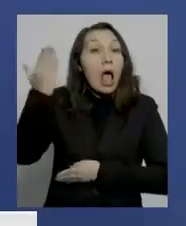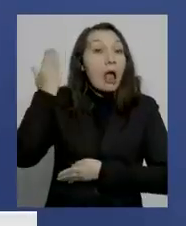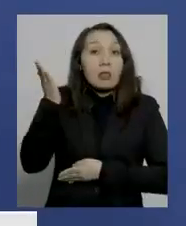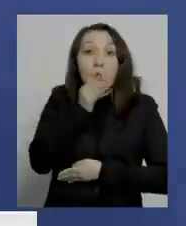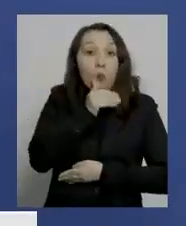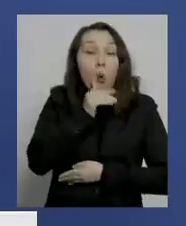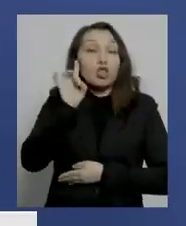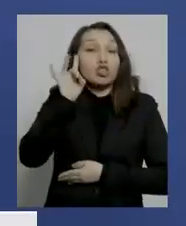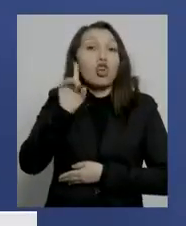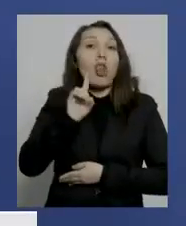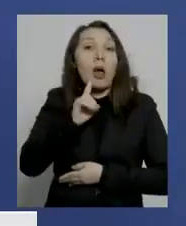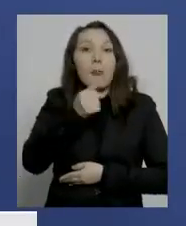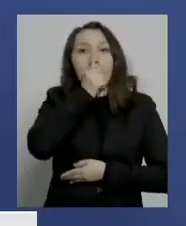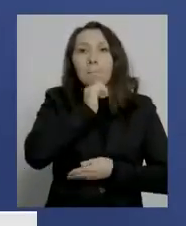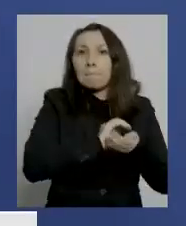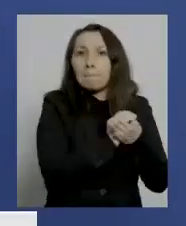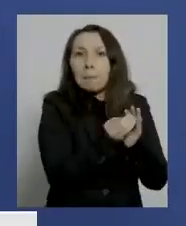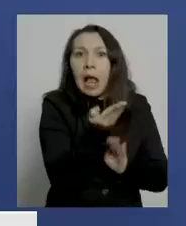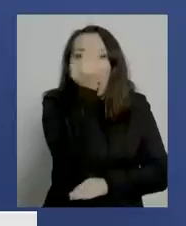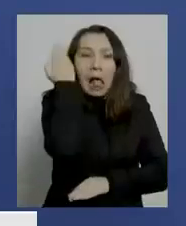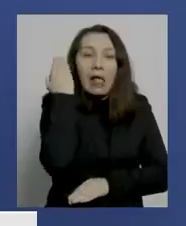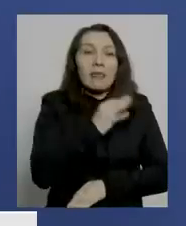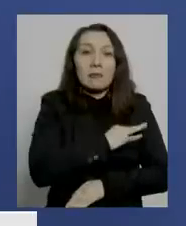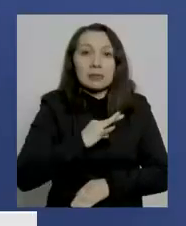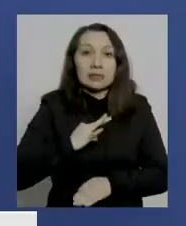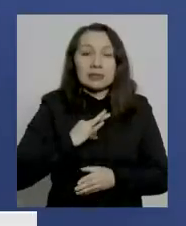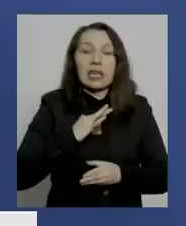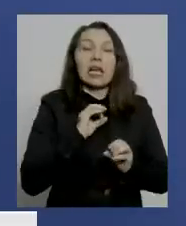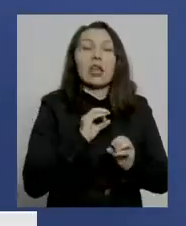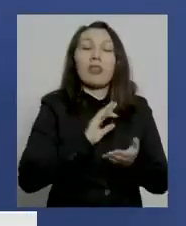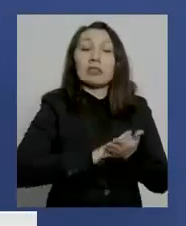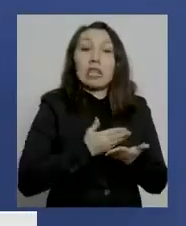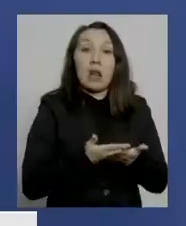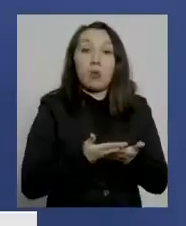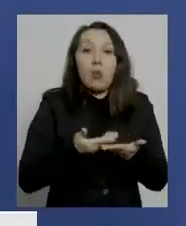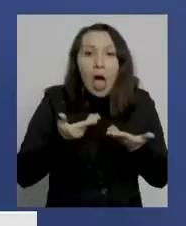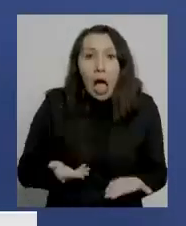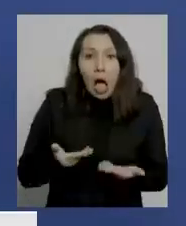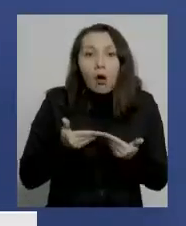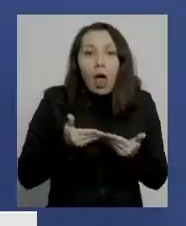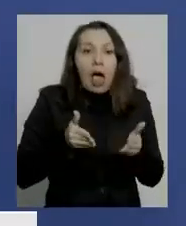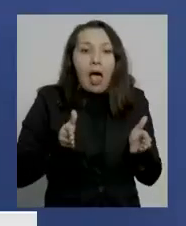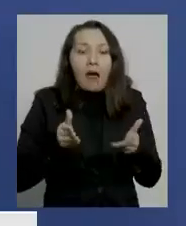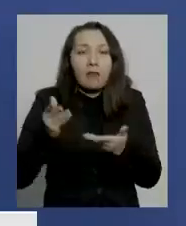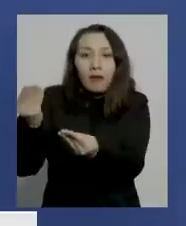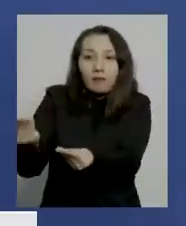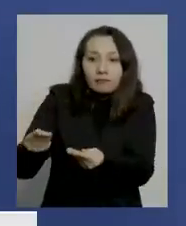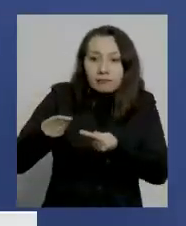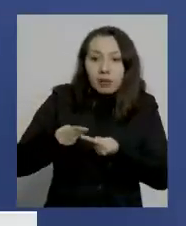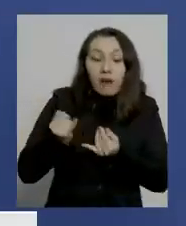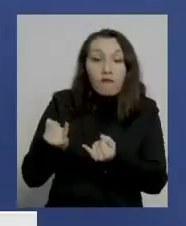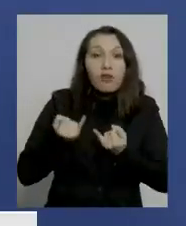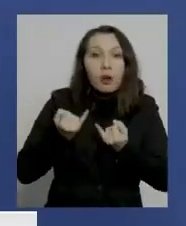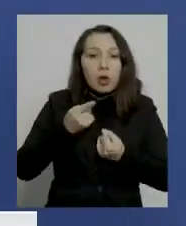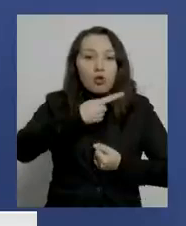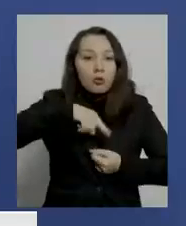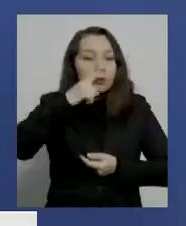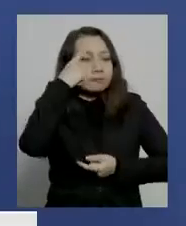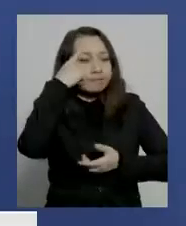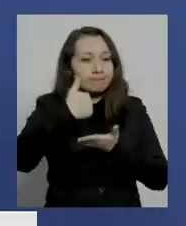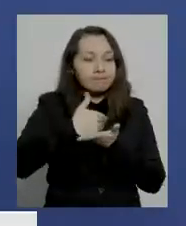antes manejaba más secretamente el Ministerio, el hecho de que se nos confíe información que nos